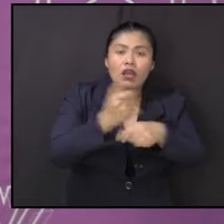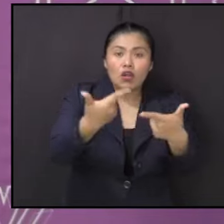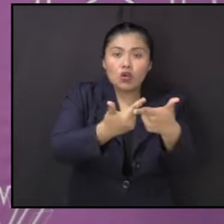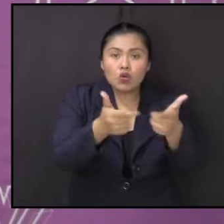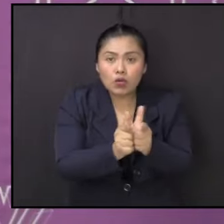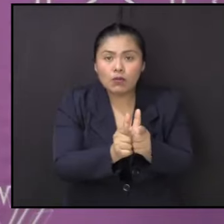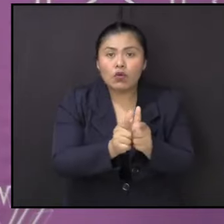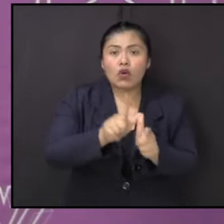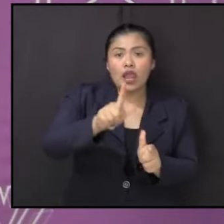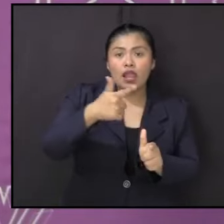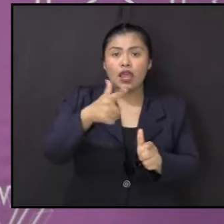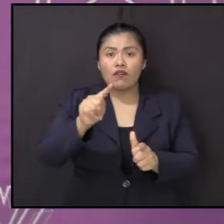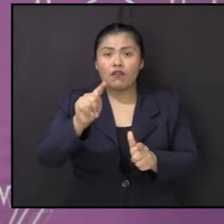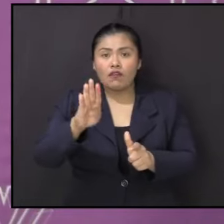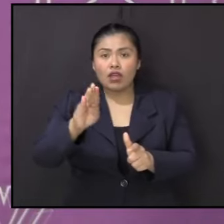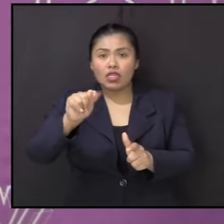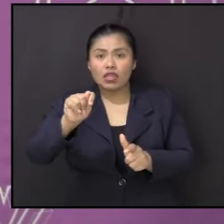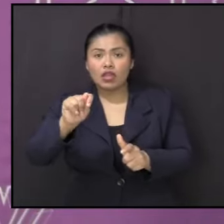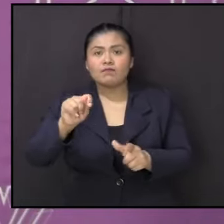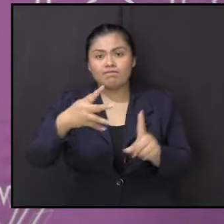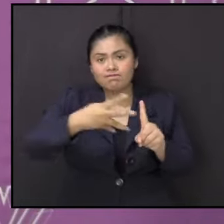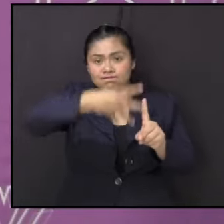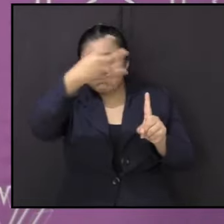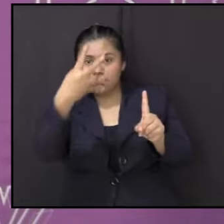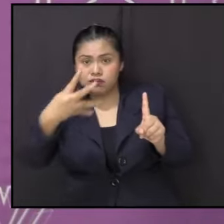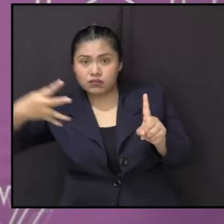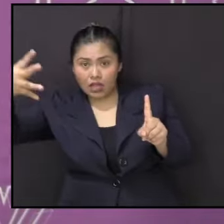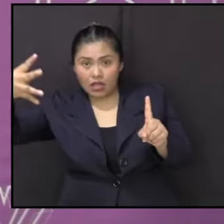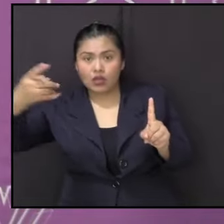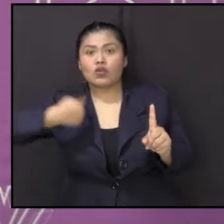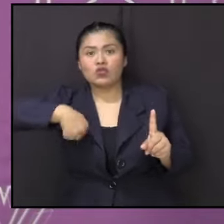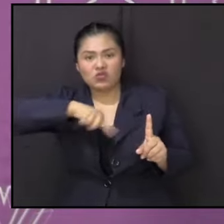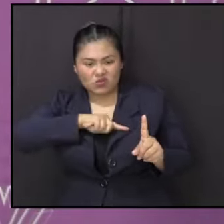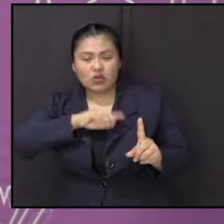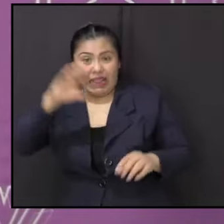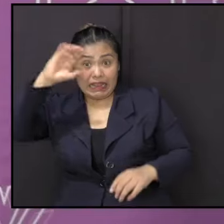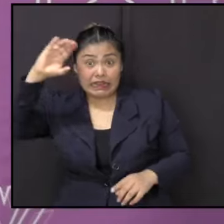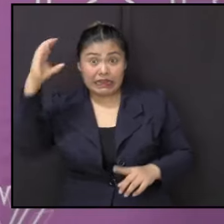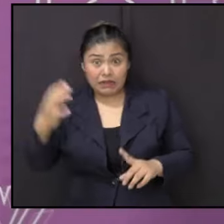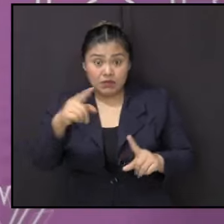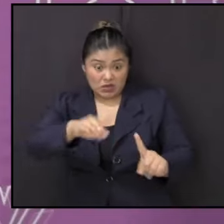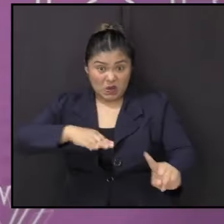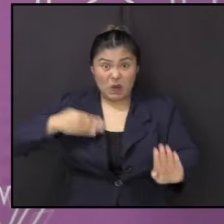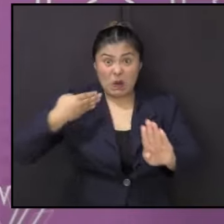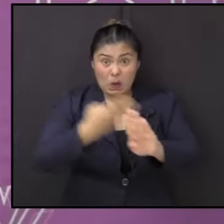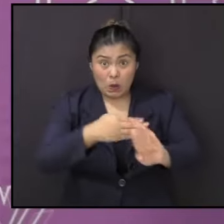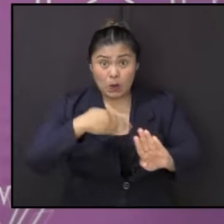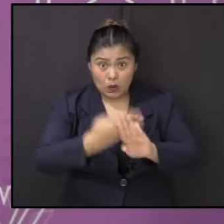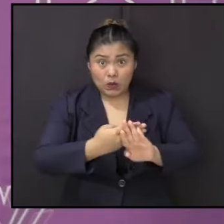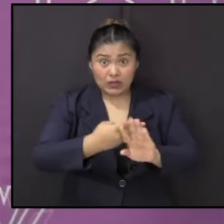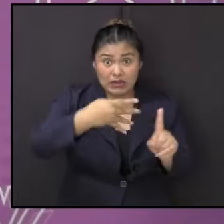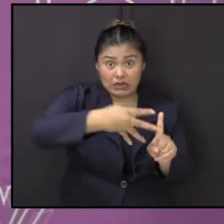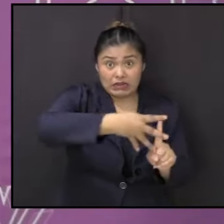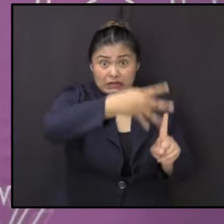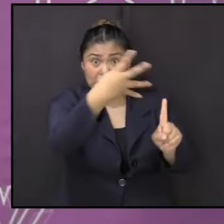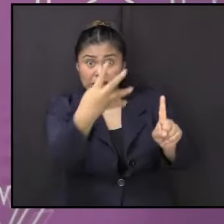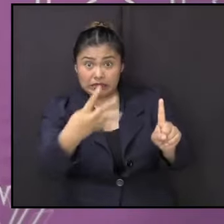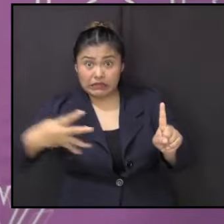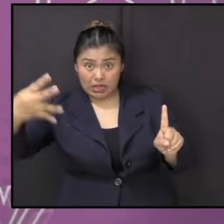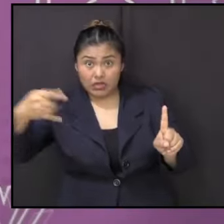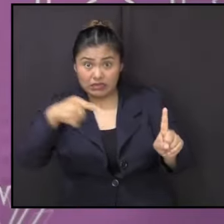LGBTA+, para que reducir los crímenes de odio. Según uno de los observatorios ciudadanos más importantes de este país, Veracruz es el